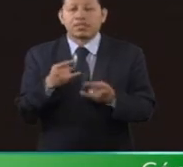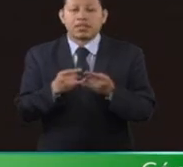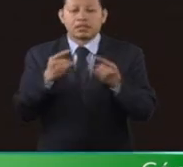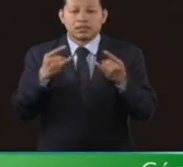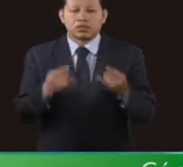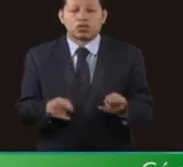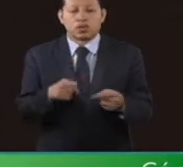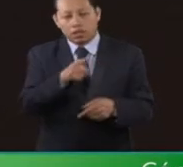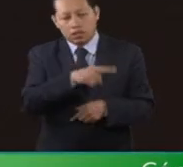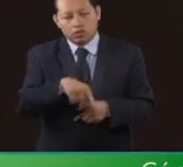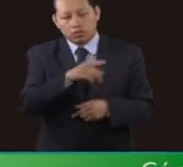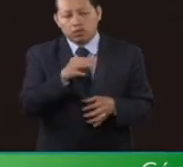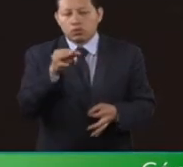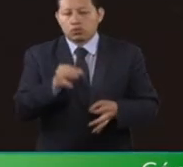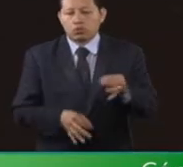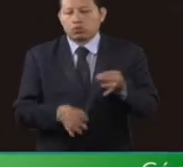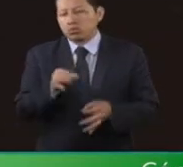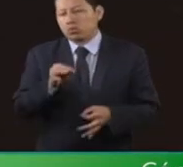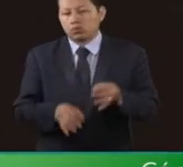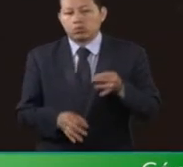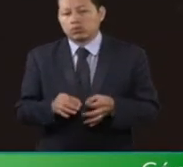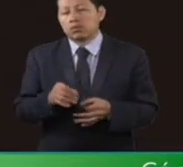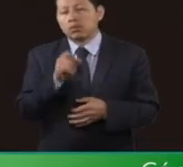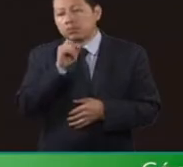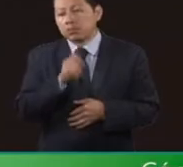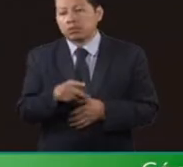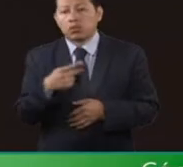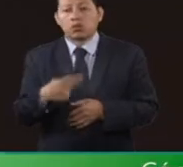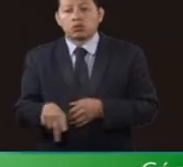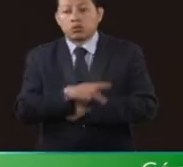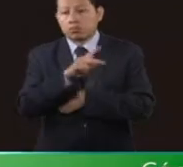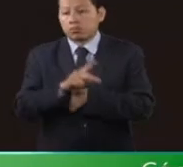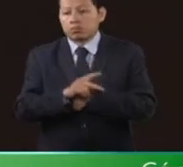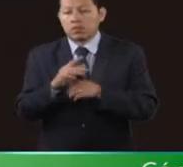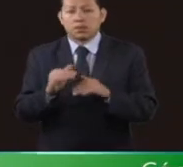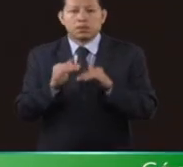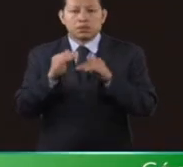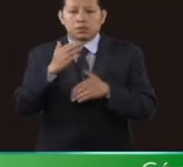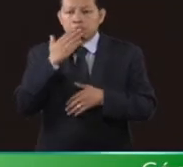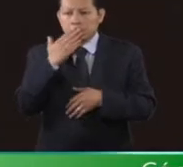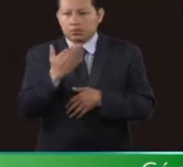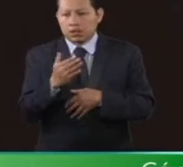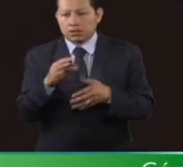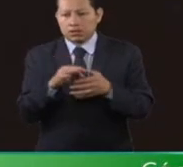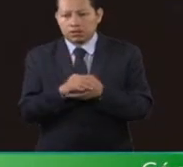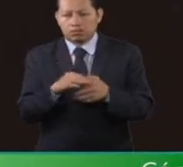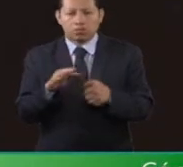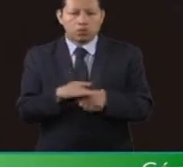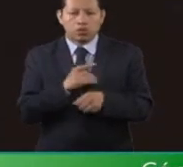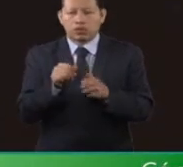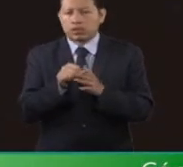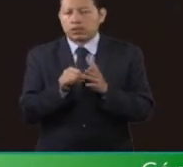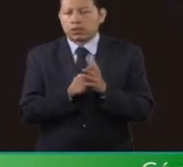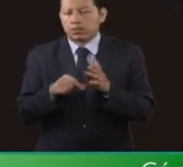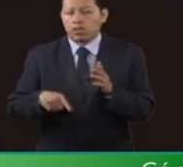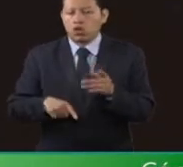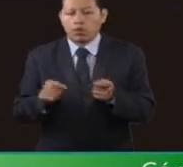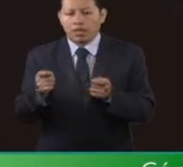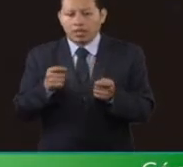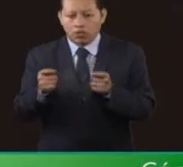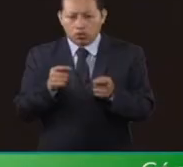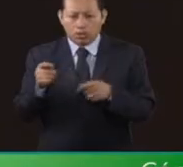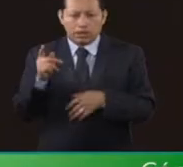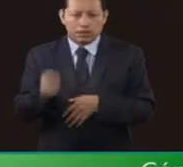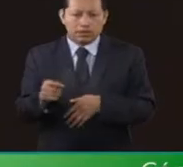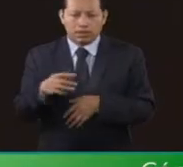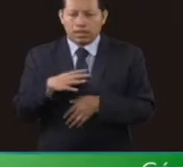la historia lo juzgará. La grandeza de nuestra patria se debe en gran medida a nuestro sistema de gobierno, en